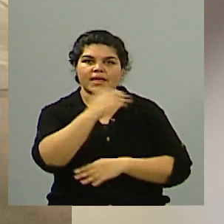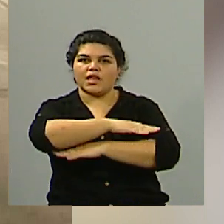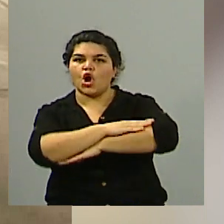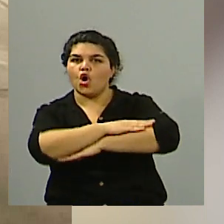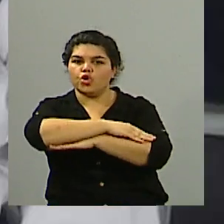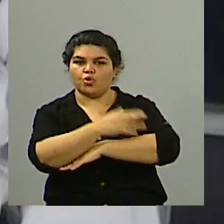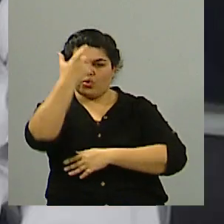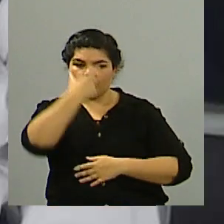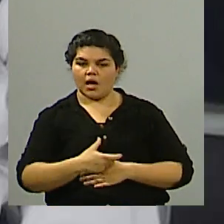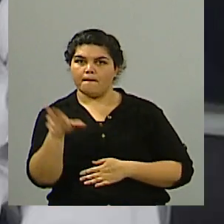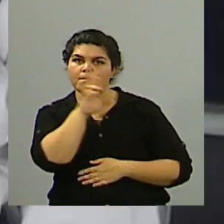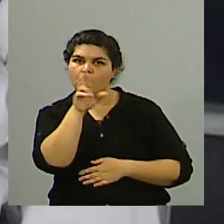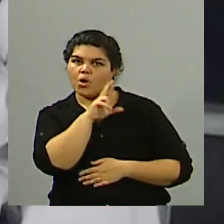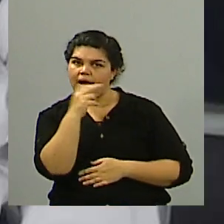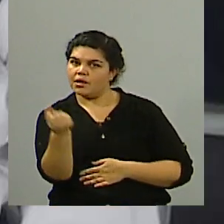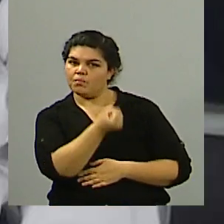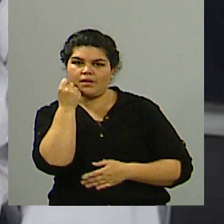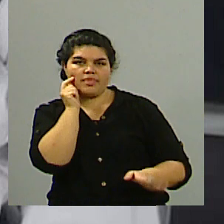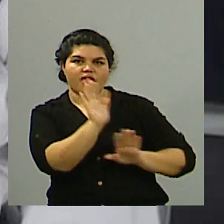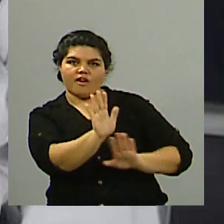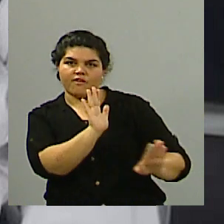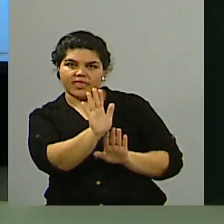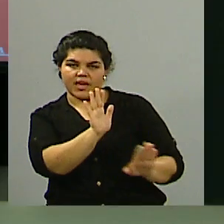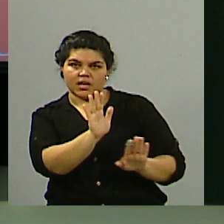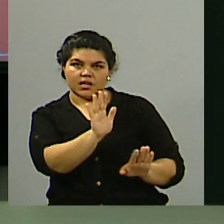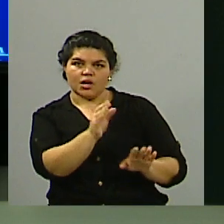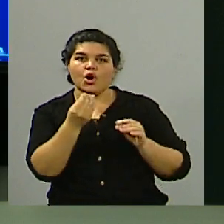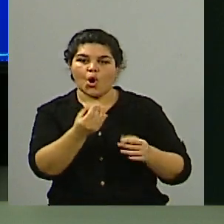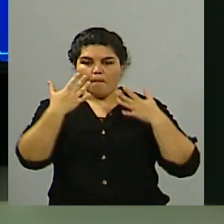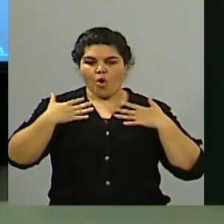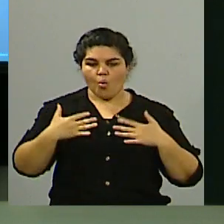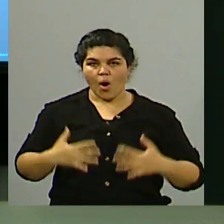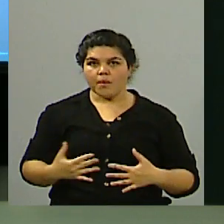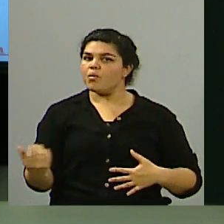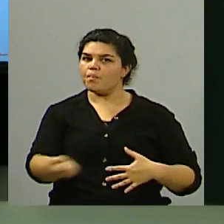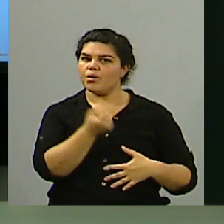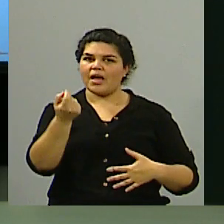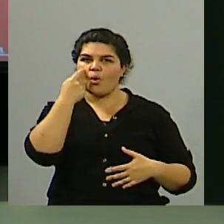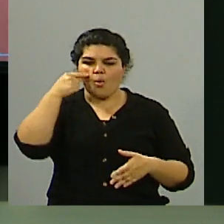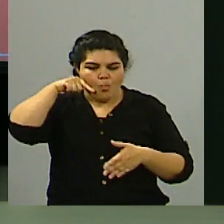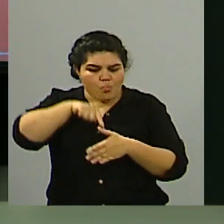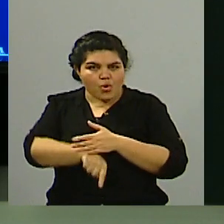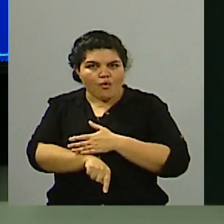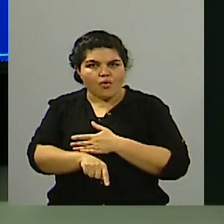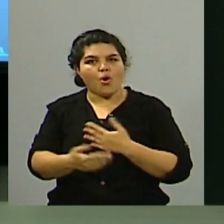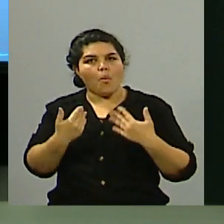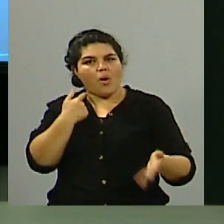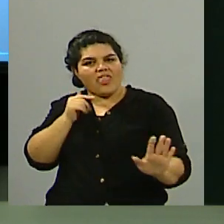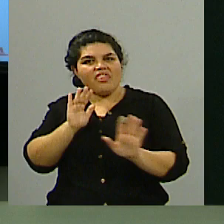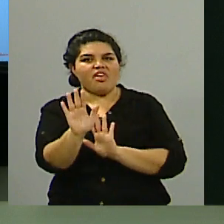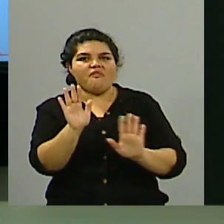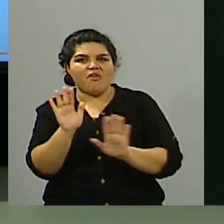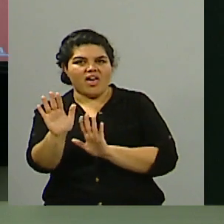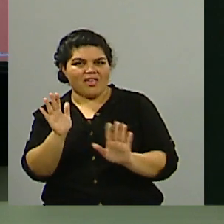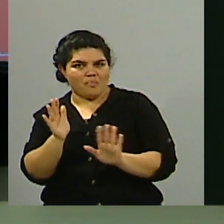tengo que defenderme y tu cuerpo es una forma de defensa. Tenés que conocerlo, tenés que saber cómo hacerlo y podés defenderte. Y eso